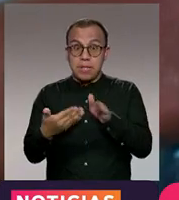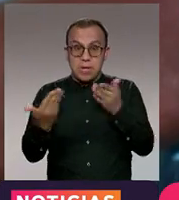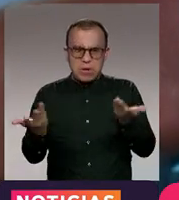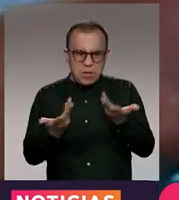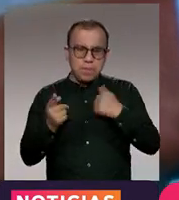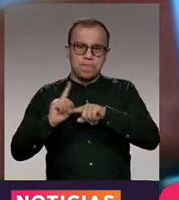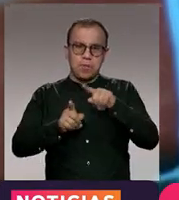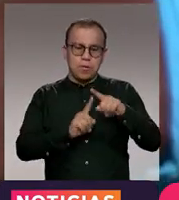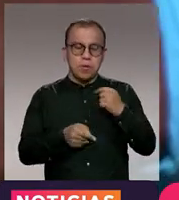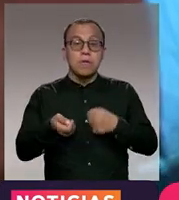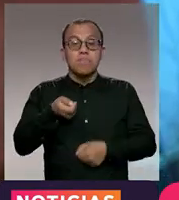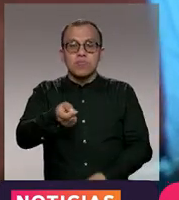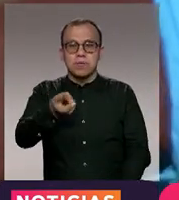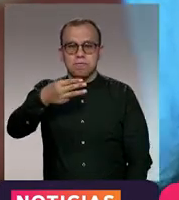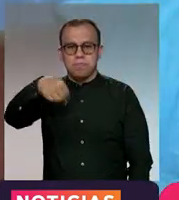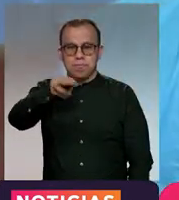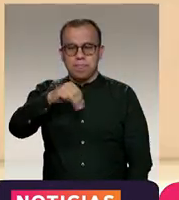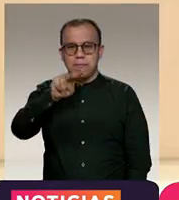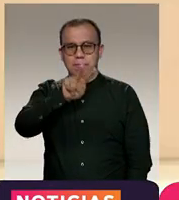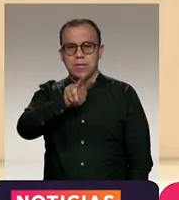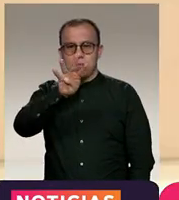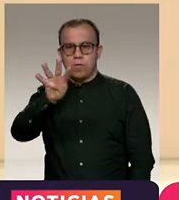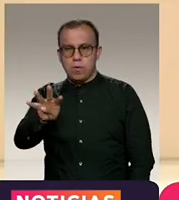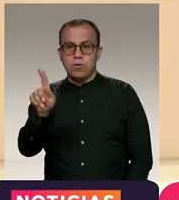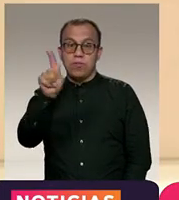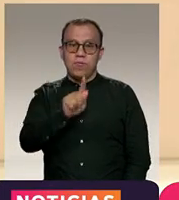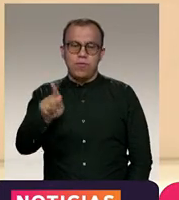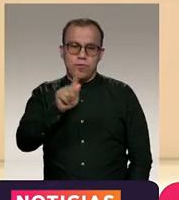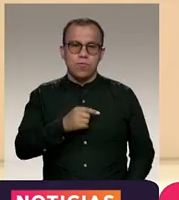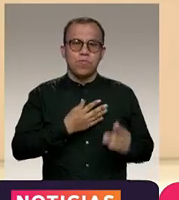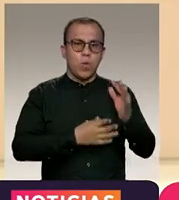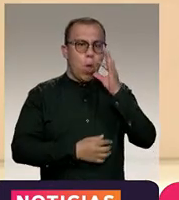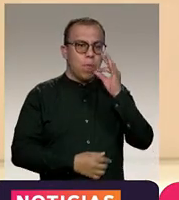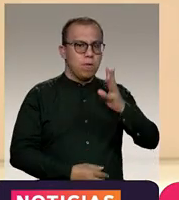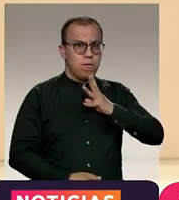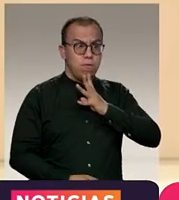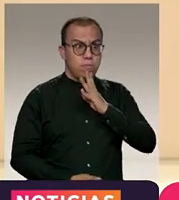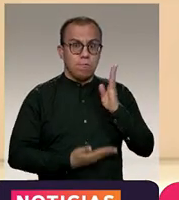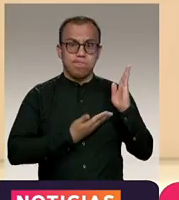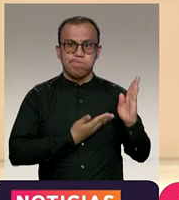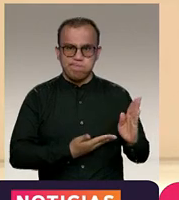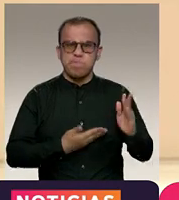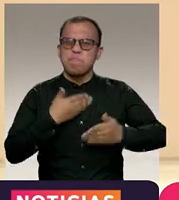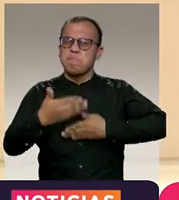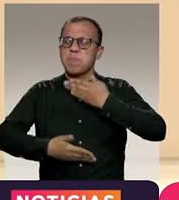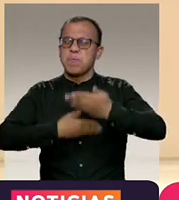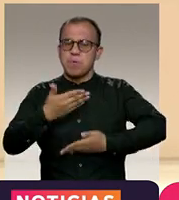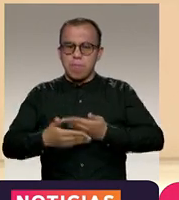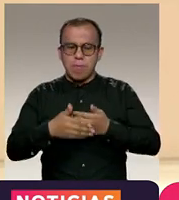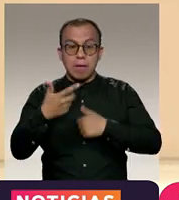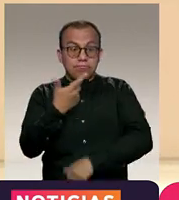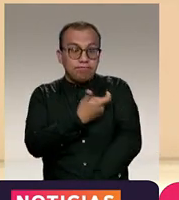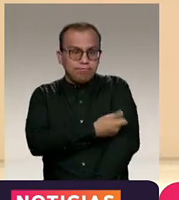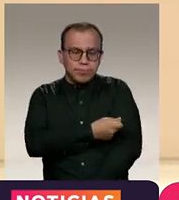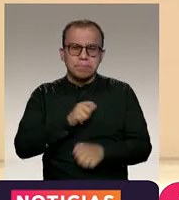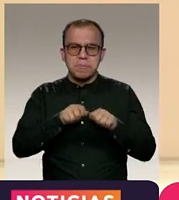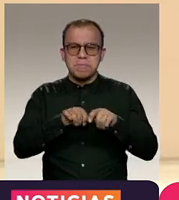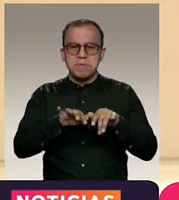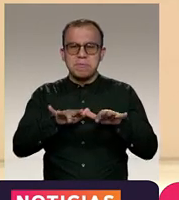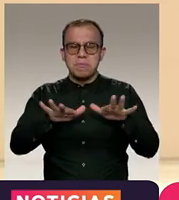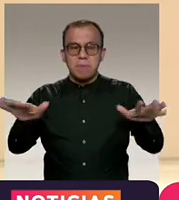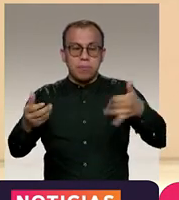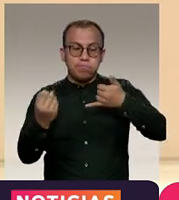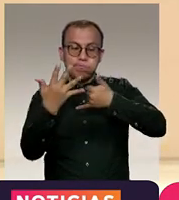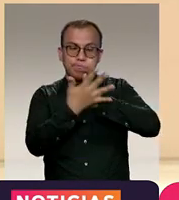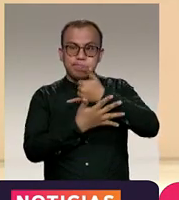regiones desde este miércoles 24 de febrero es importante este periodo porque representa esa curva de aprendizaje que nos permitirá seguir